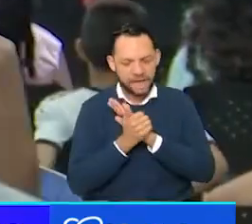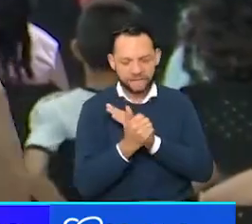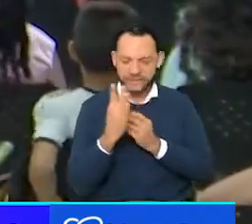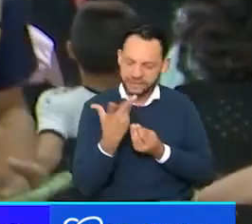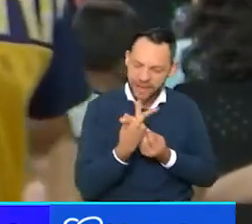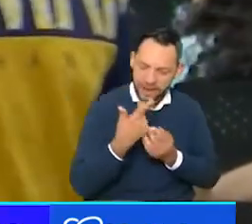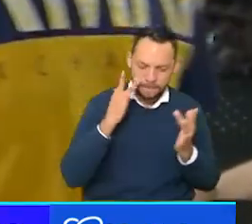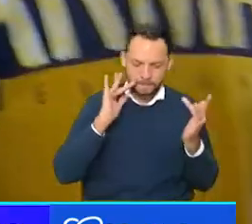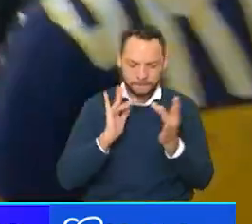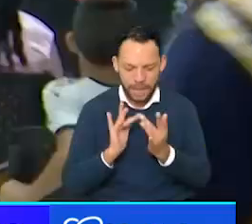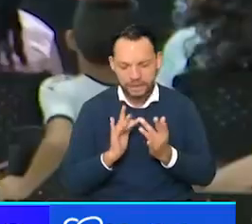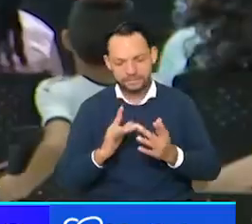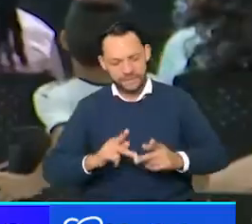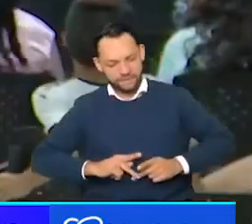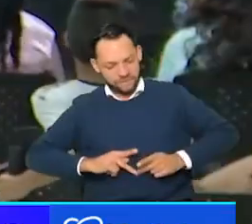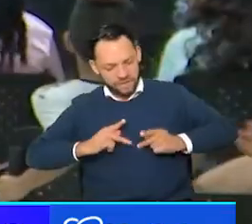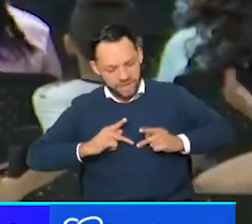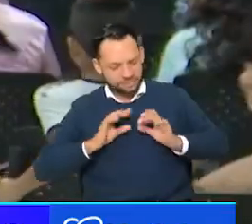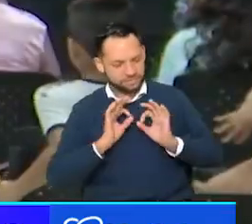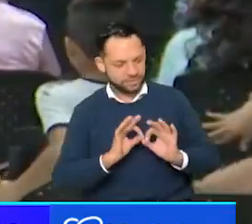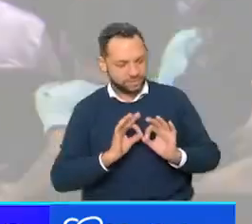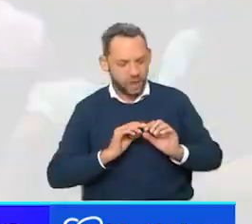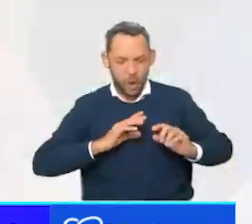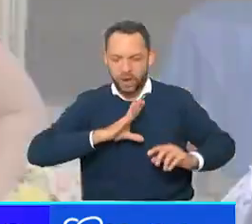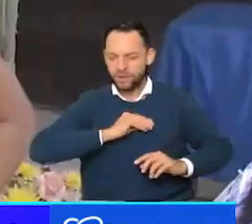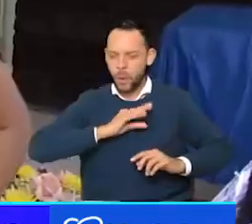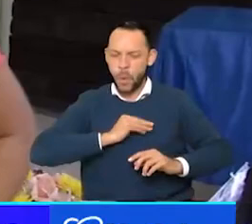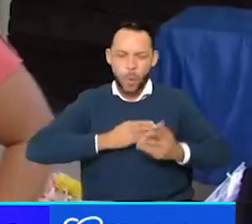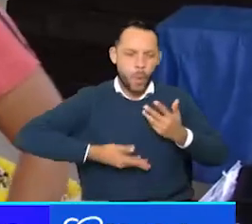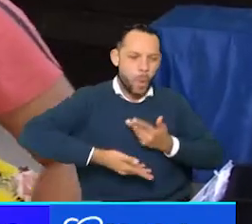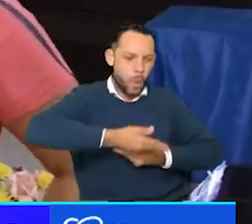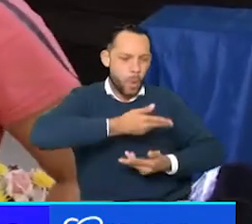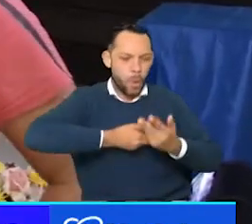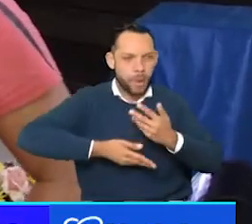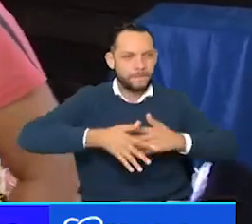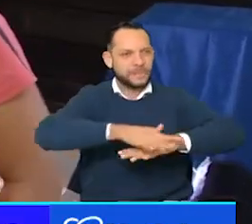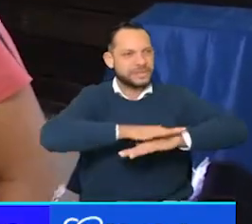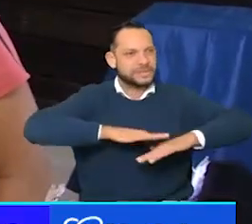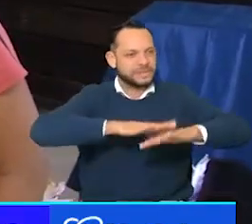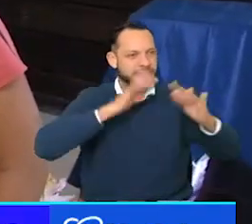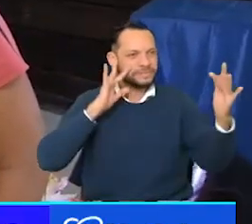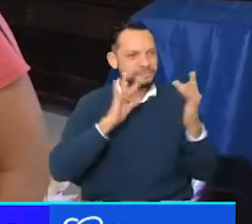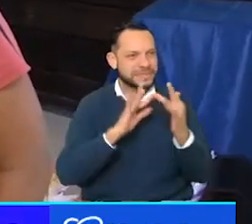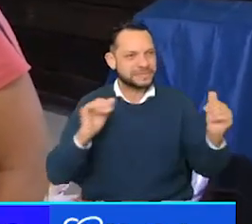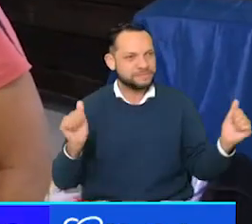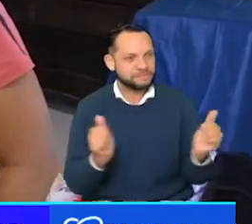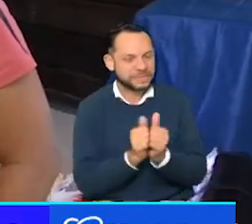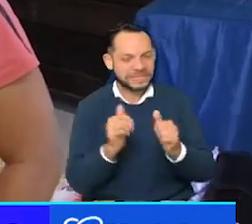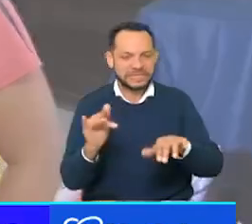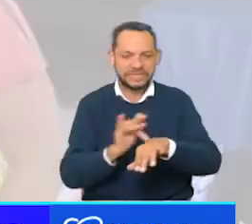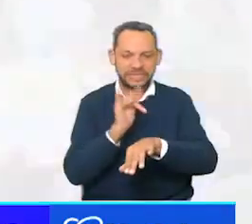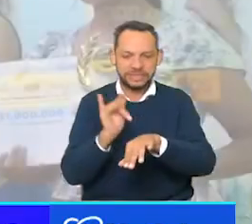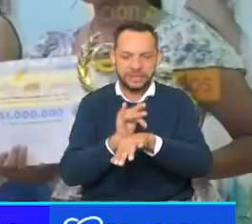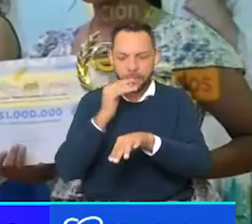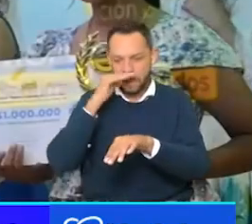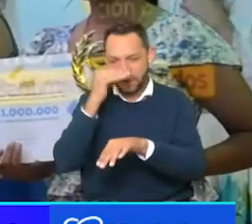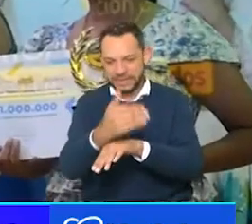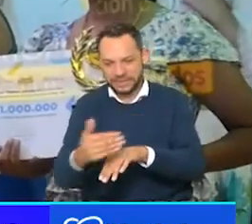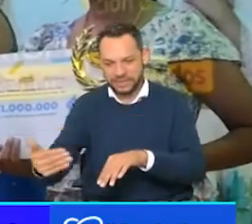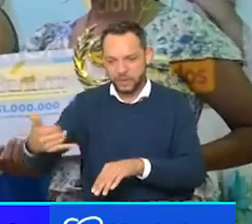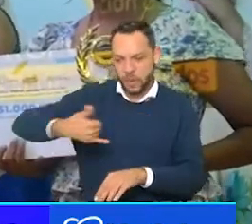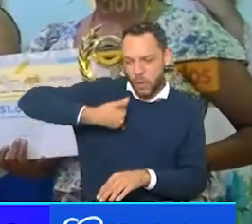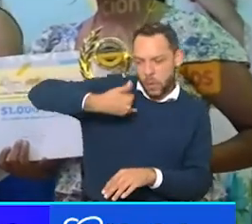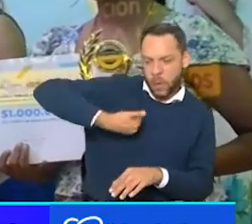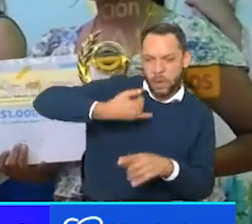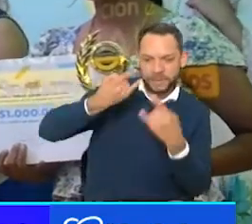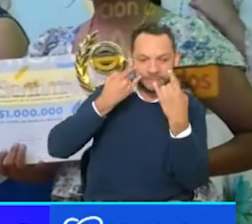increíble. Lo vivimos, por supuesto, aquí en este espacio. Con estos espacios se busca incentivar que más niños y jóvenes se interesen por